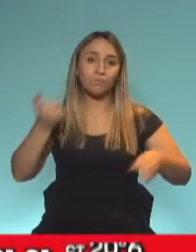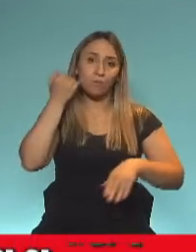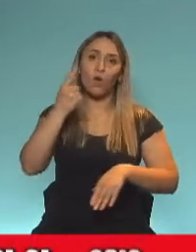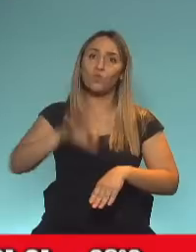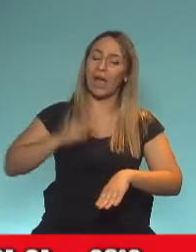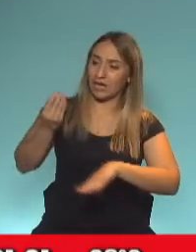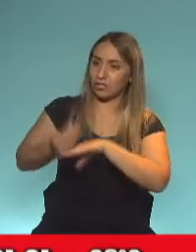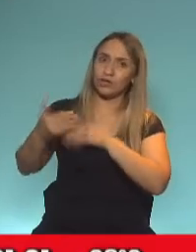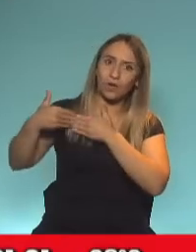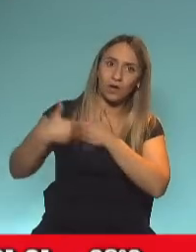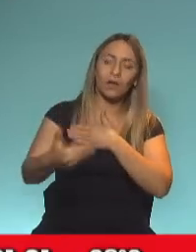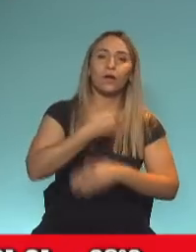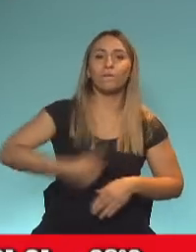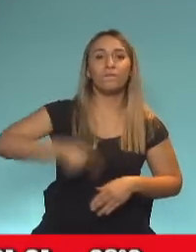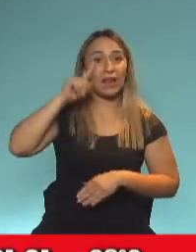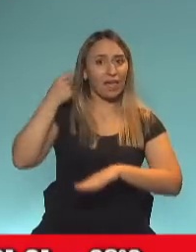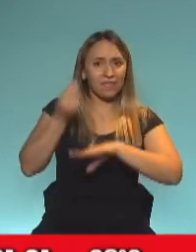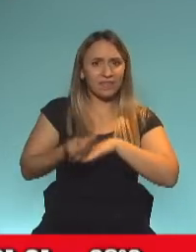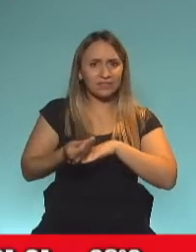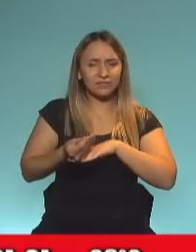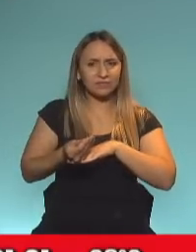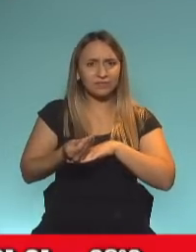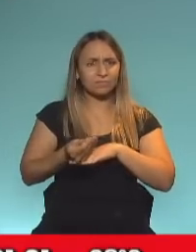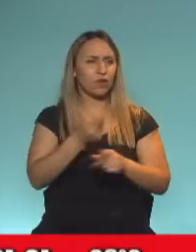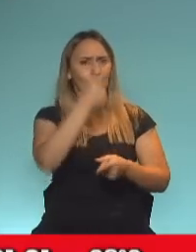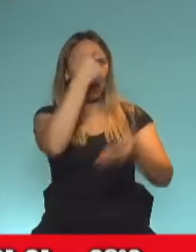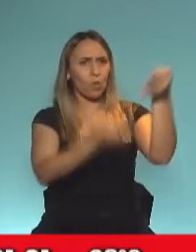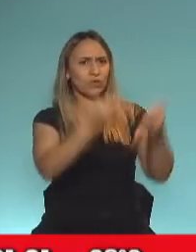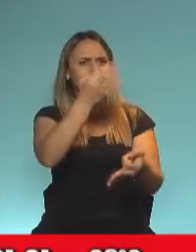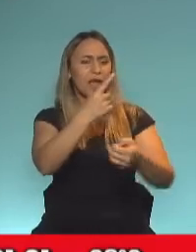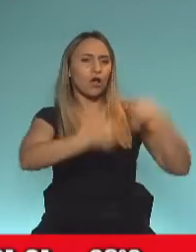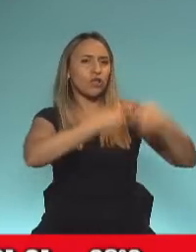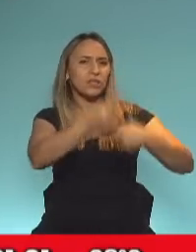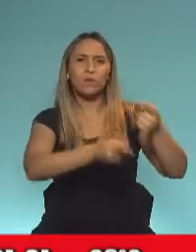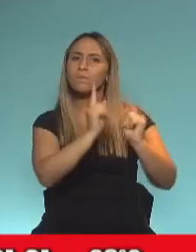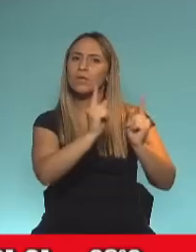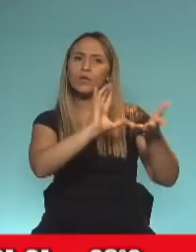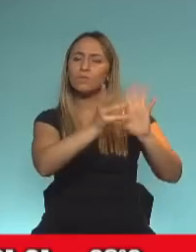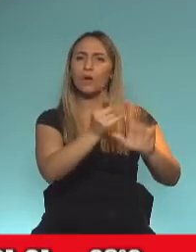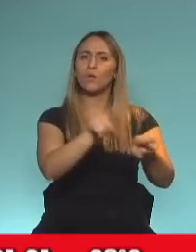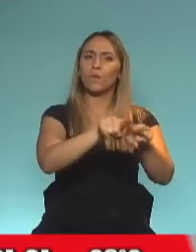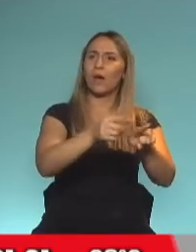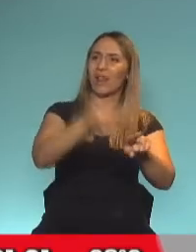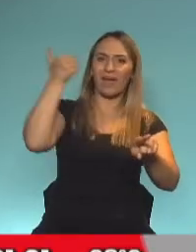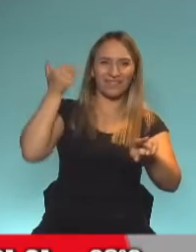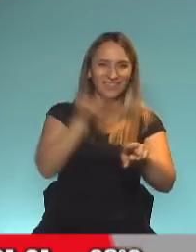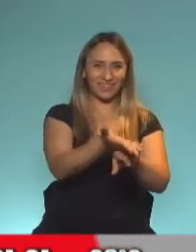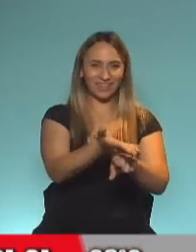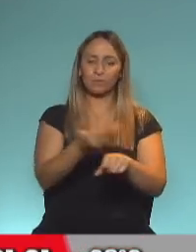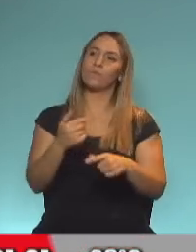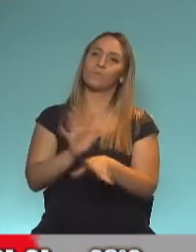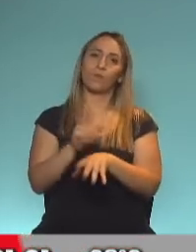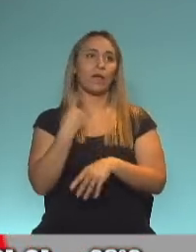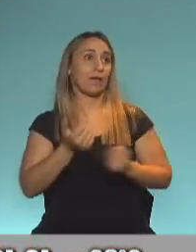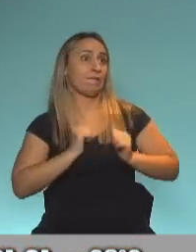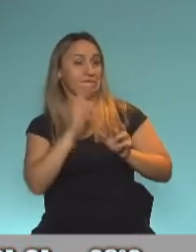de gobierno de Alberto Fernández, la justicia no falla como algunos de ustedes pueden esperar, cuando en realidad